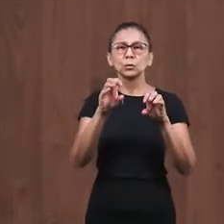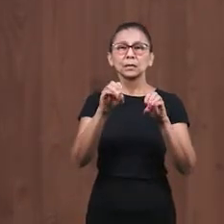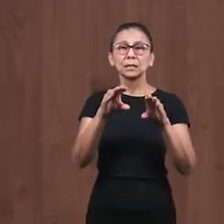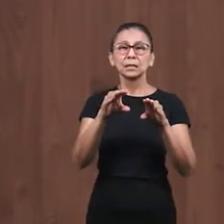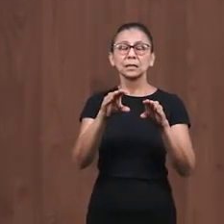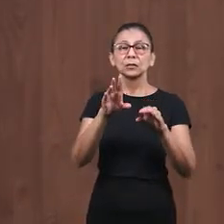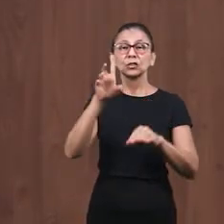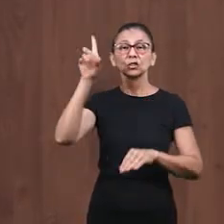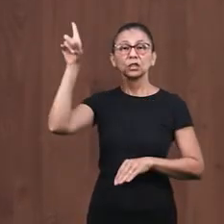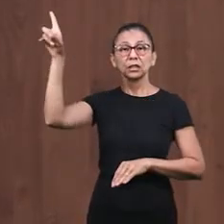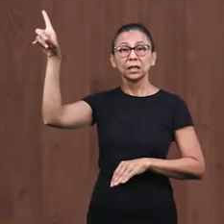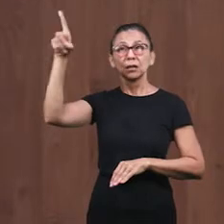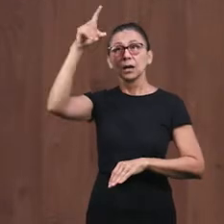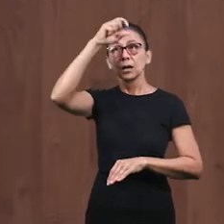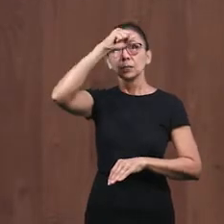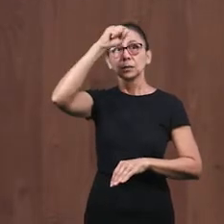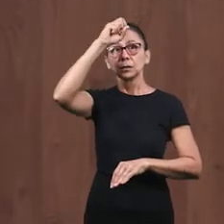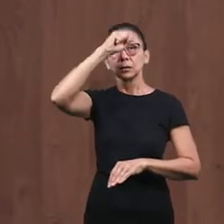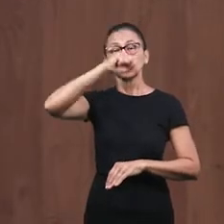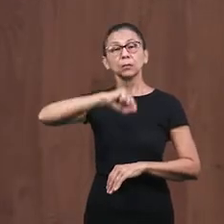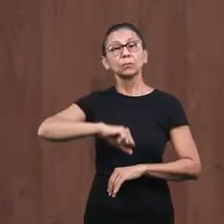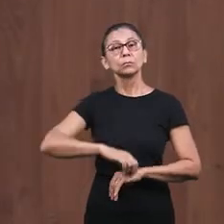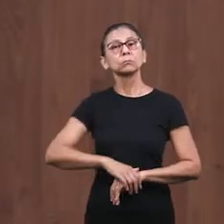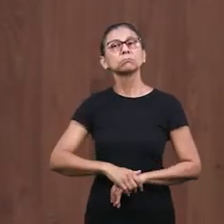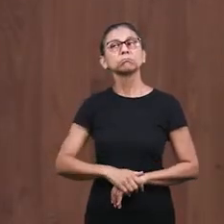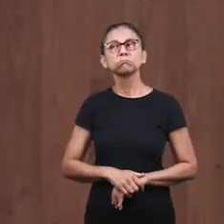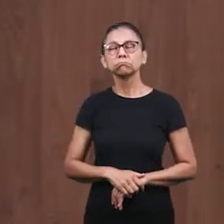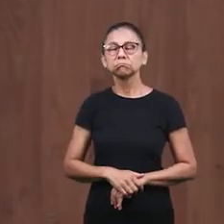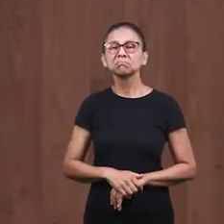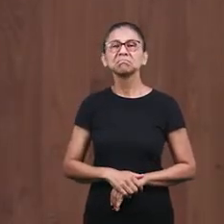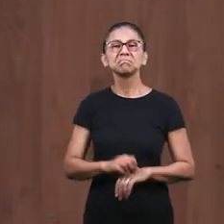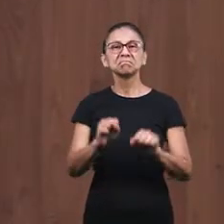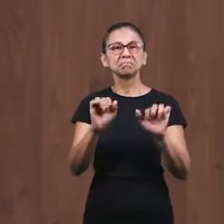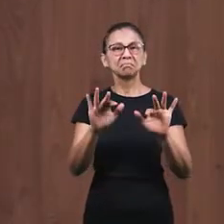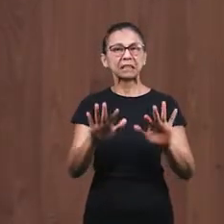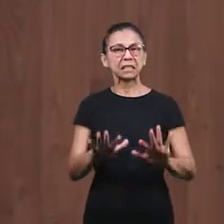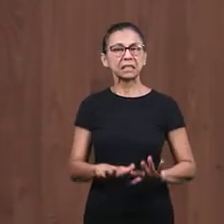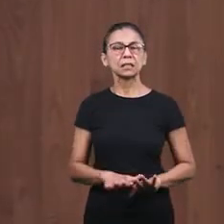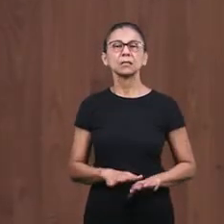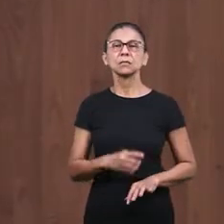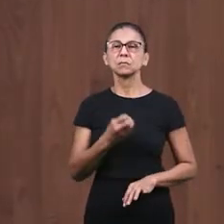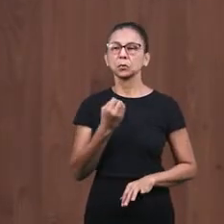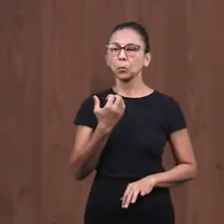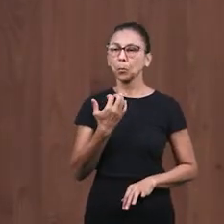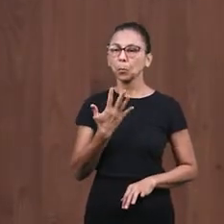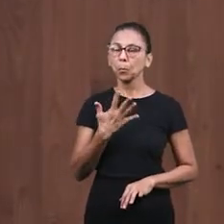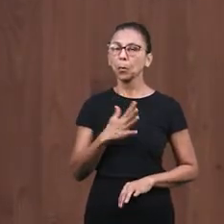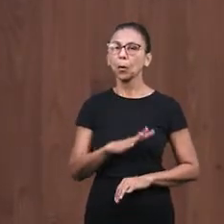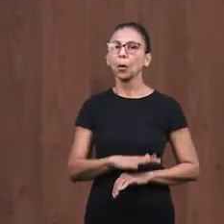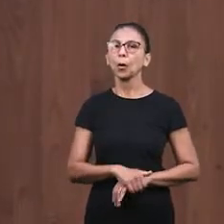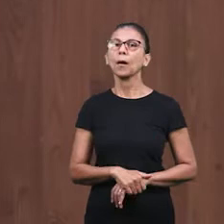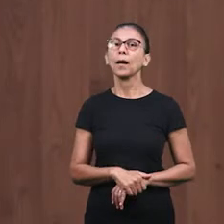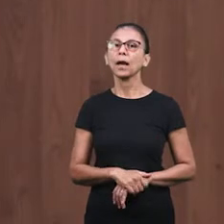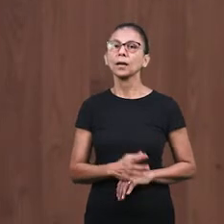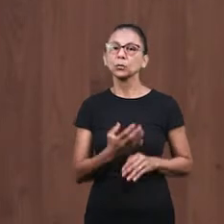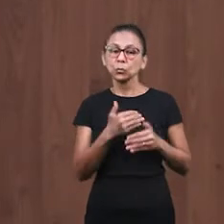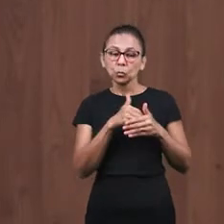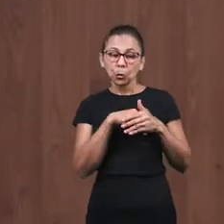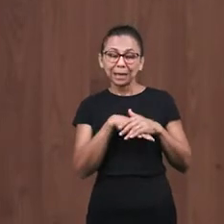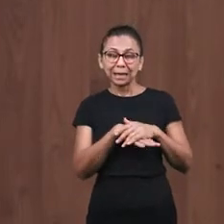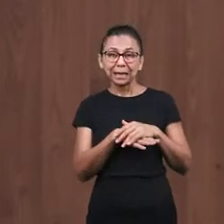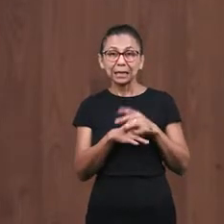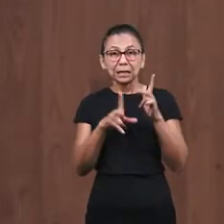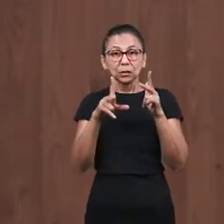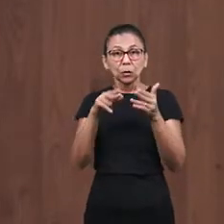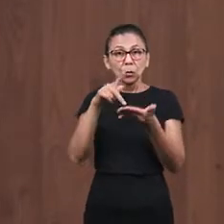difícil. Timoteo recibió la palabra de Dios. Todo eso que Timoteo recibió fueron